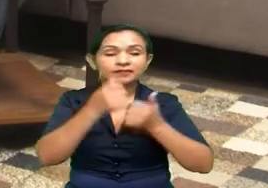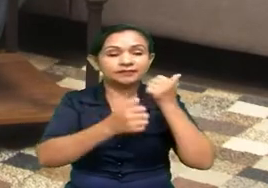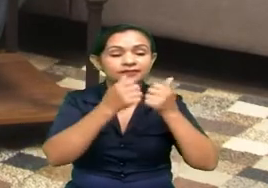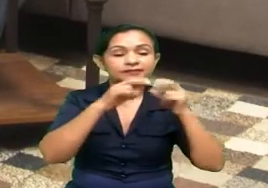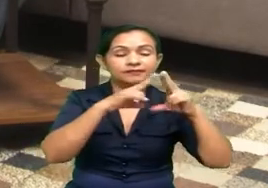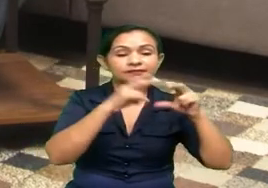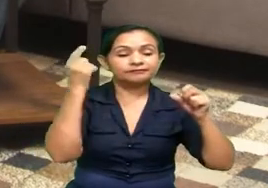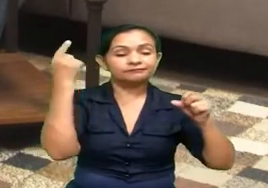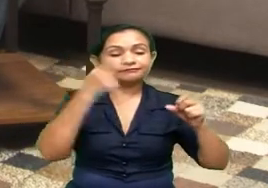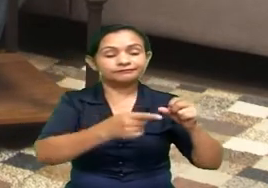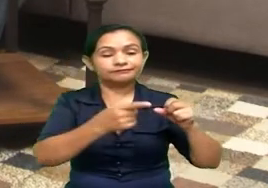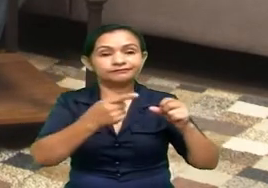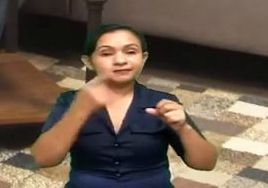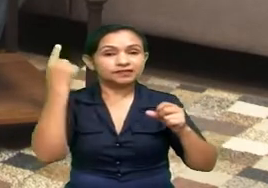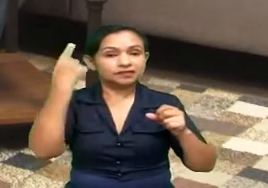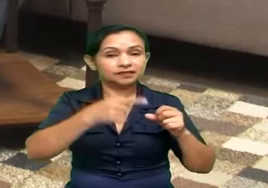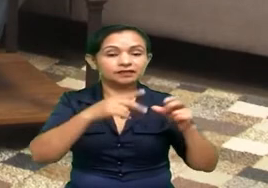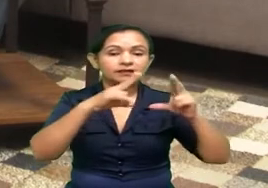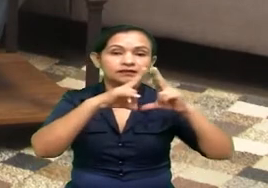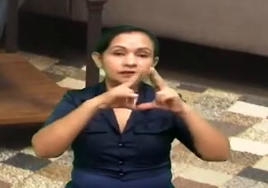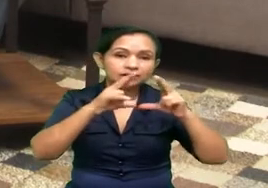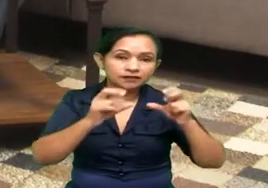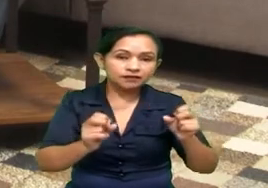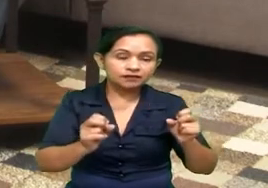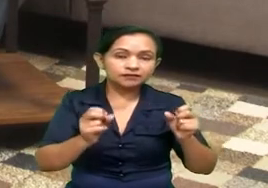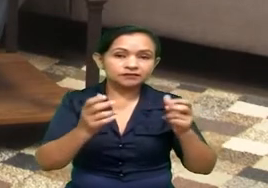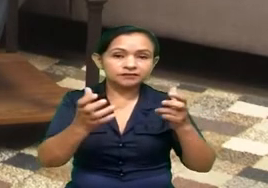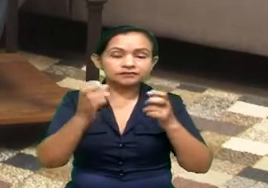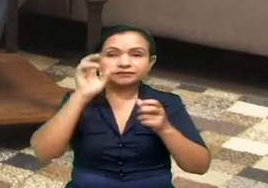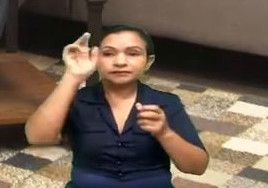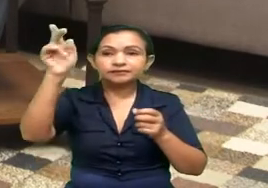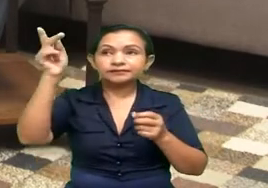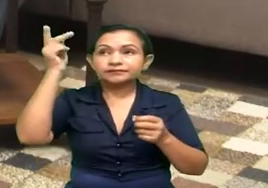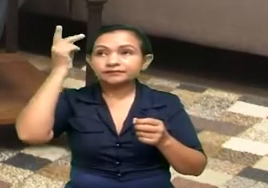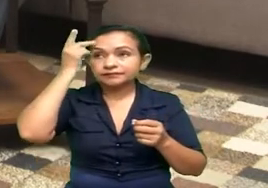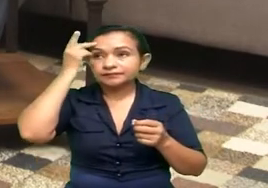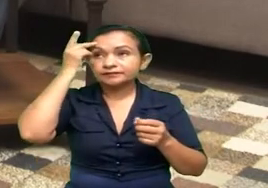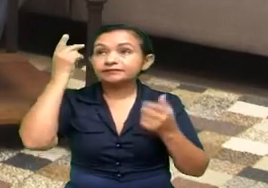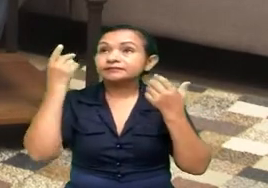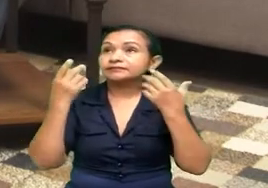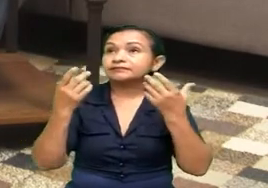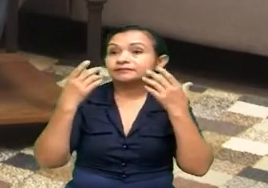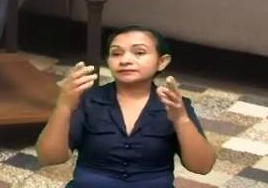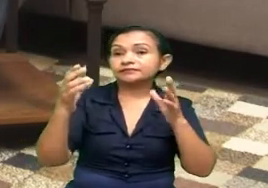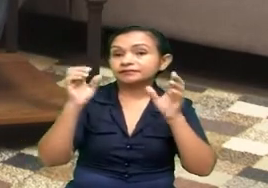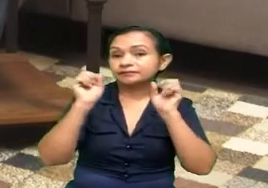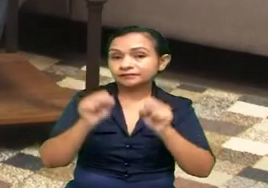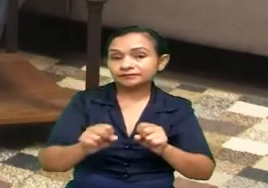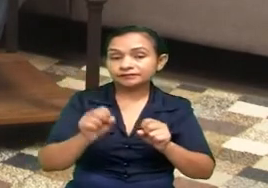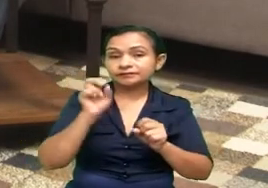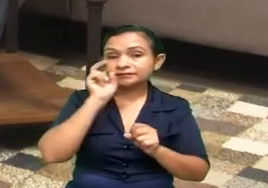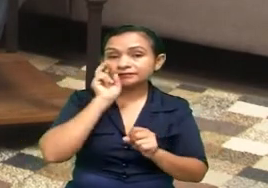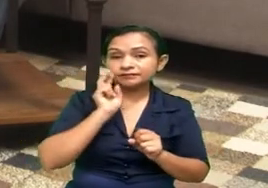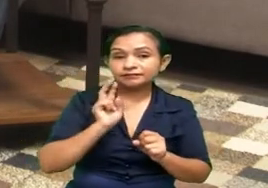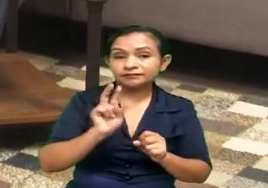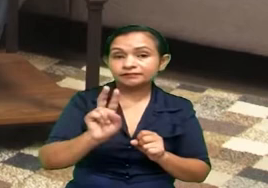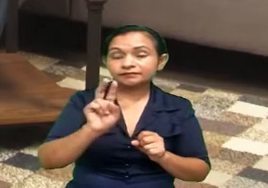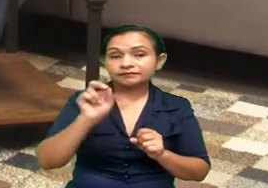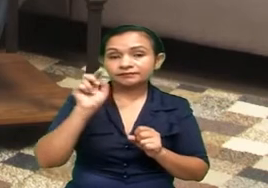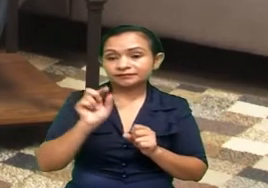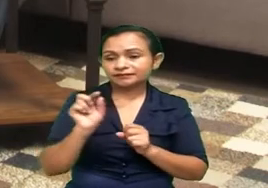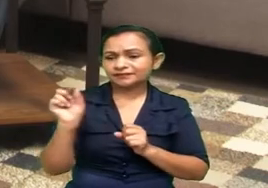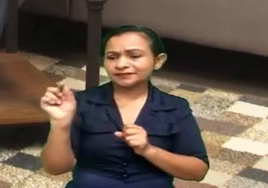Nicaragua en un afán de intereses políticos y de consecución de poder. Y lo vemos ahora.